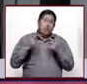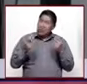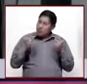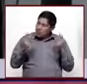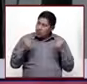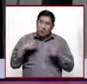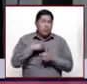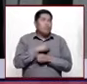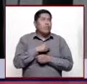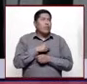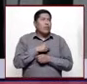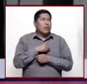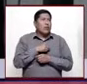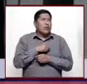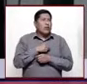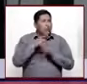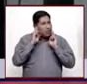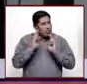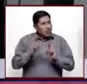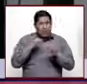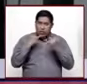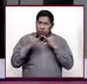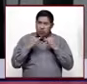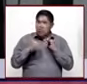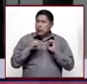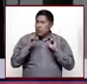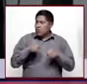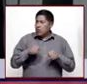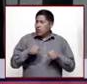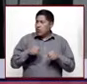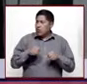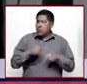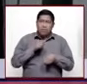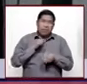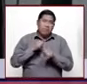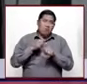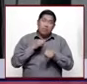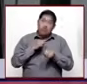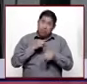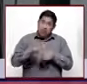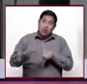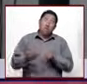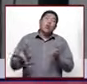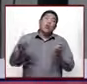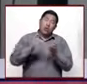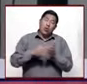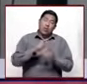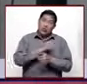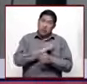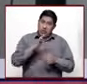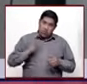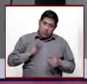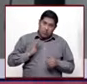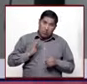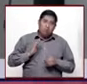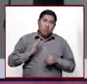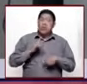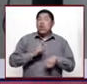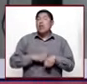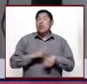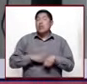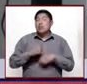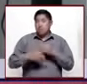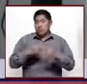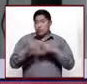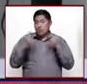acelerada, respetando este informe, para que luego pueda ser enviado al Tribunal Constitucional Plurinacional en el plazo establecido